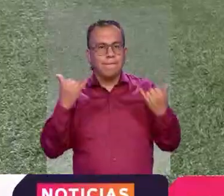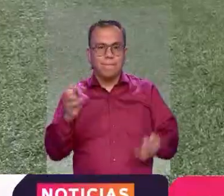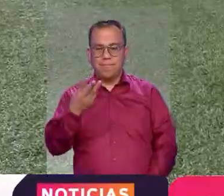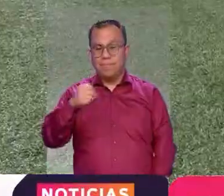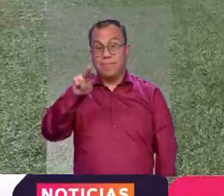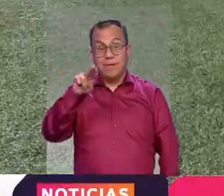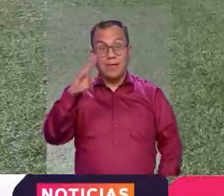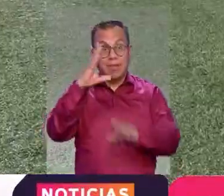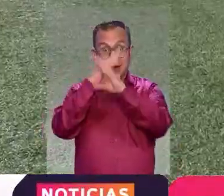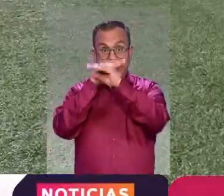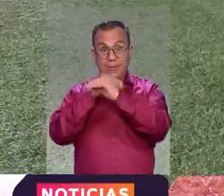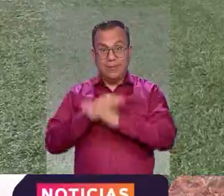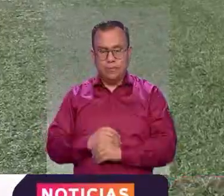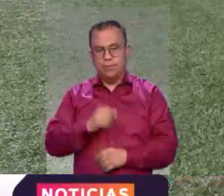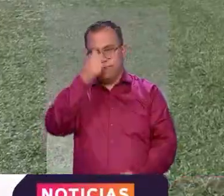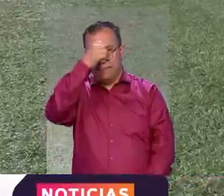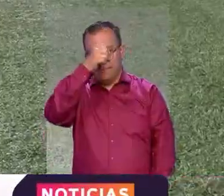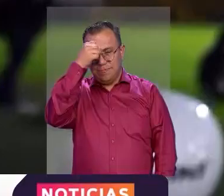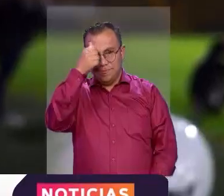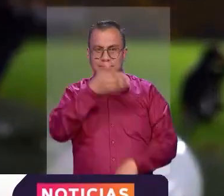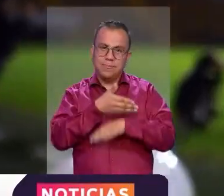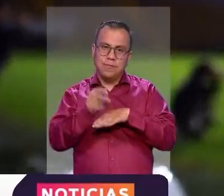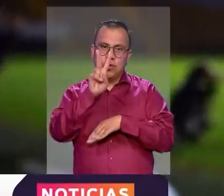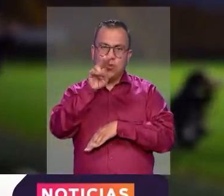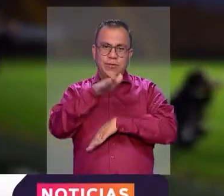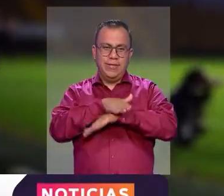los miércoles en las noches y los domingos Después de las 2 de la tarde